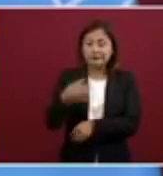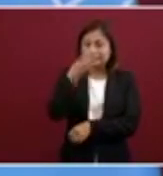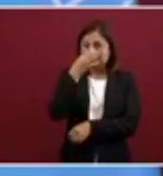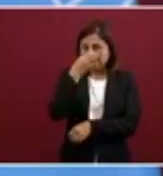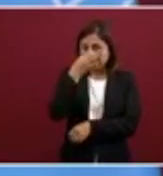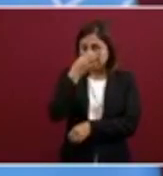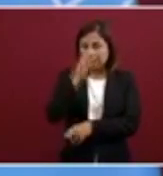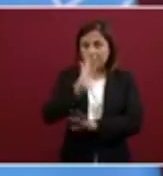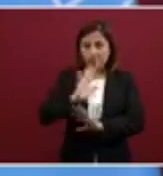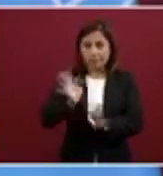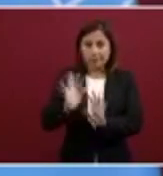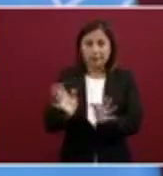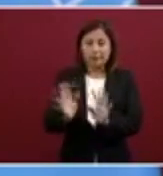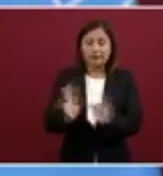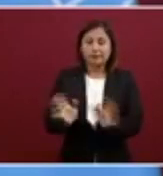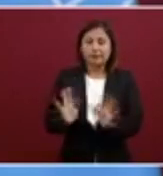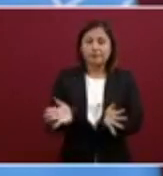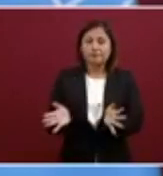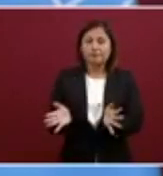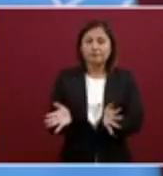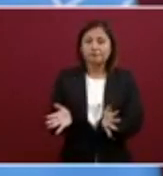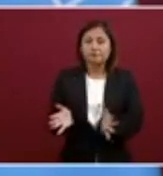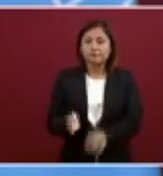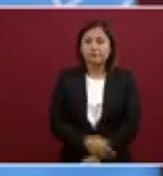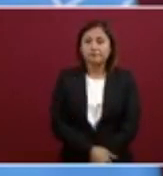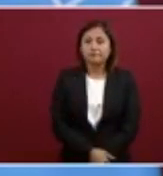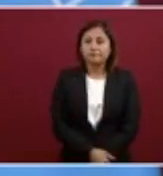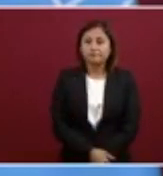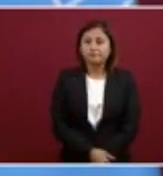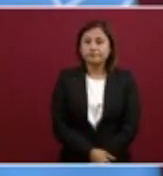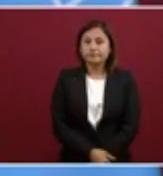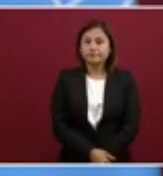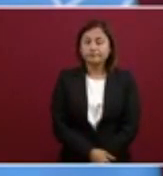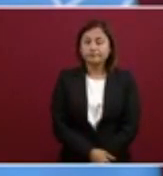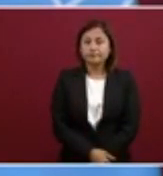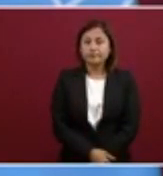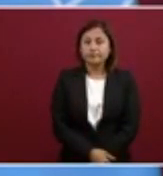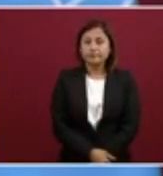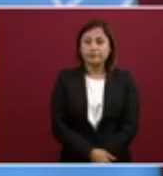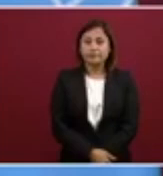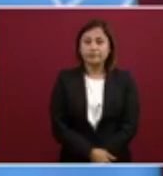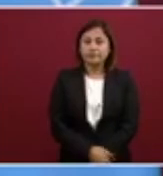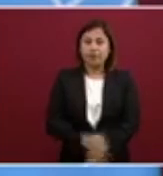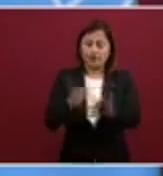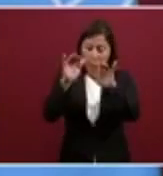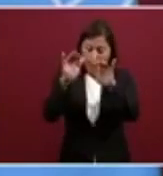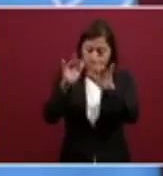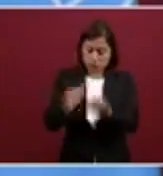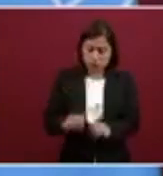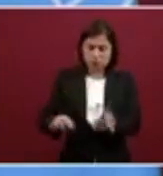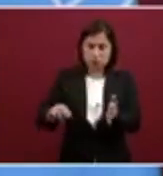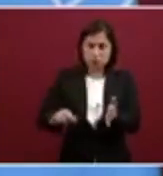participar ya en la firma de un acuerdo conjunto